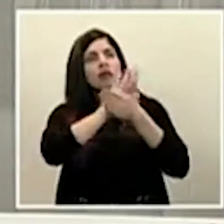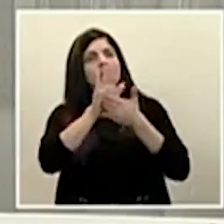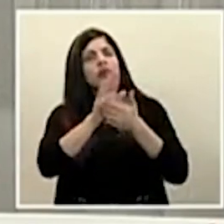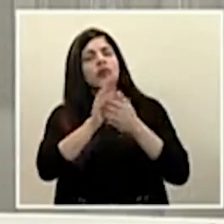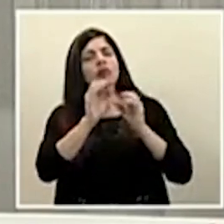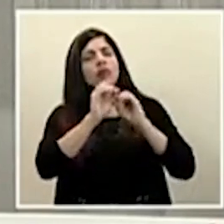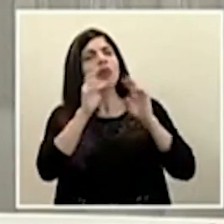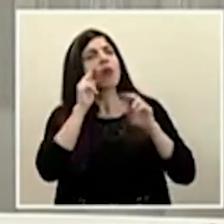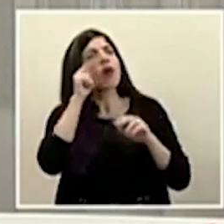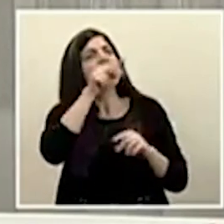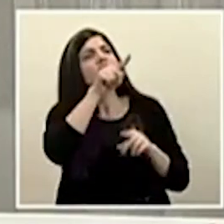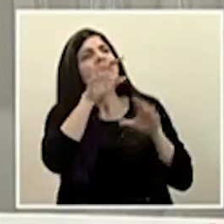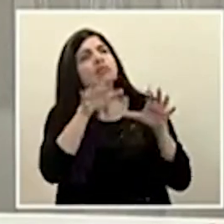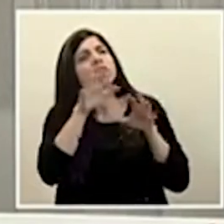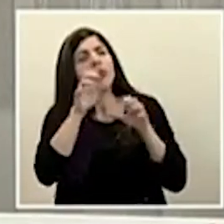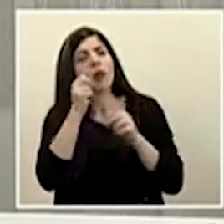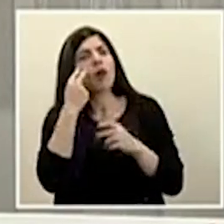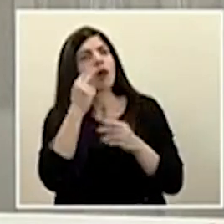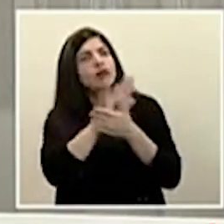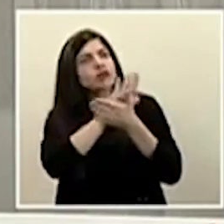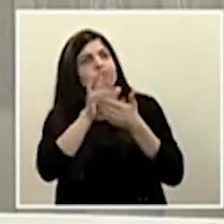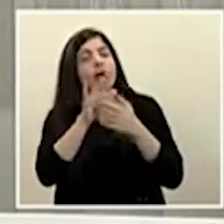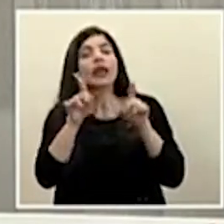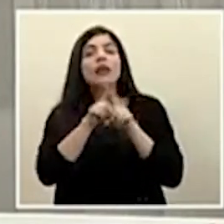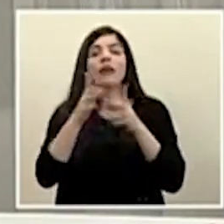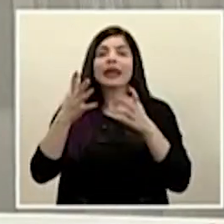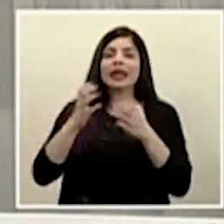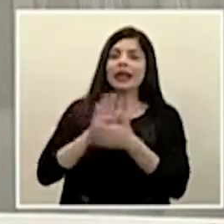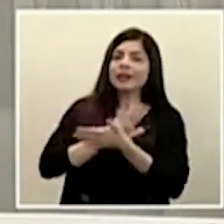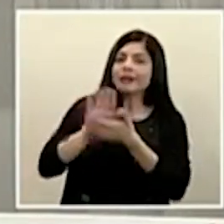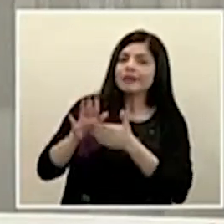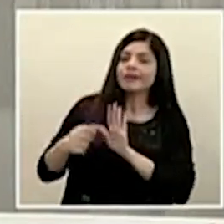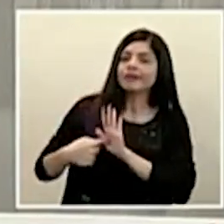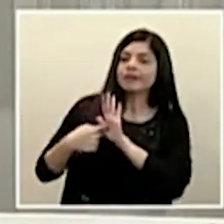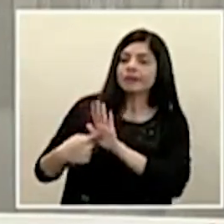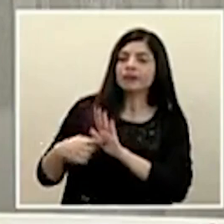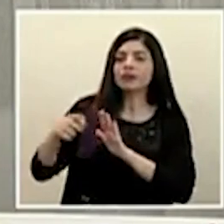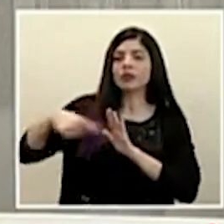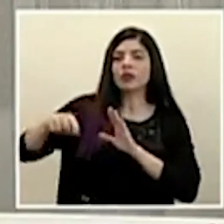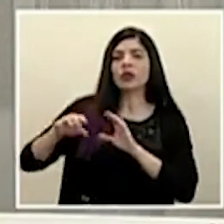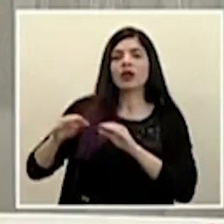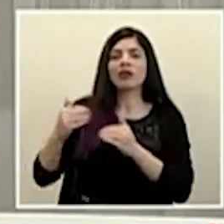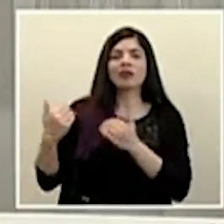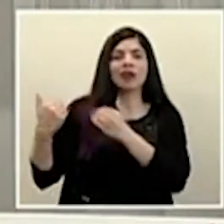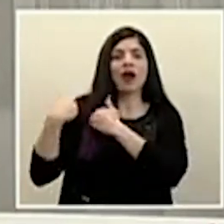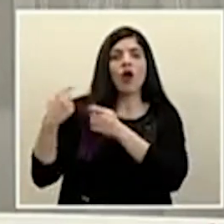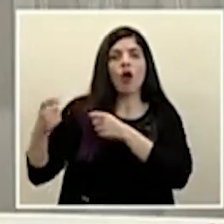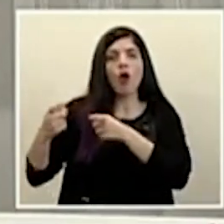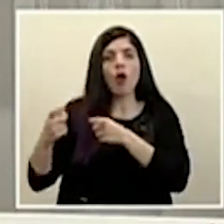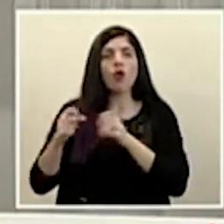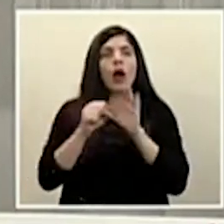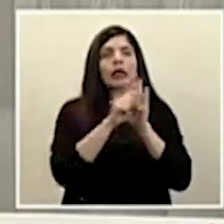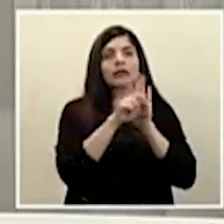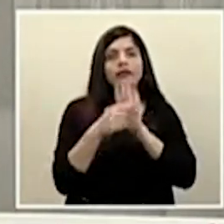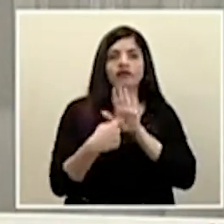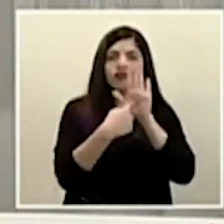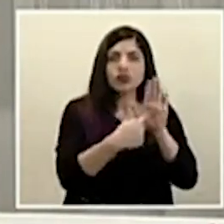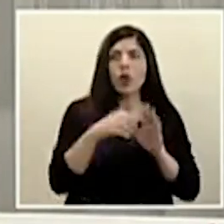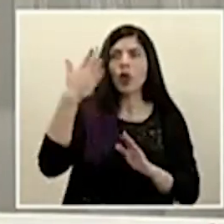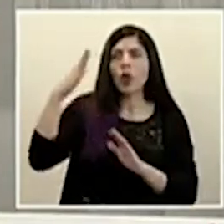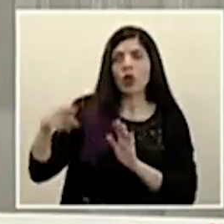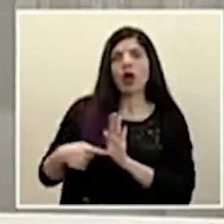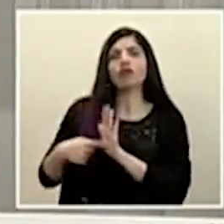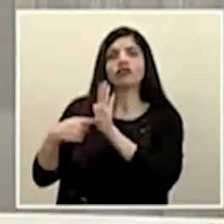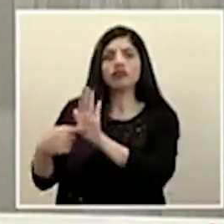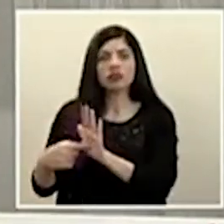en que estamos actuando, pero también queremos darle transparencia a los órganos de control, tanto a la Asamblea Legislativa como a la Contraloría General de